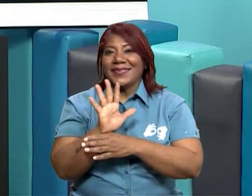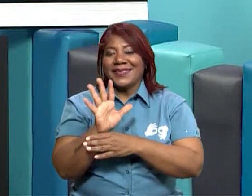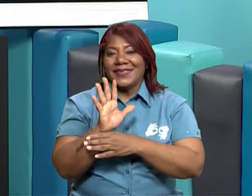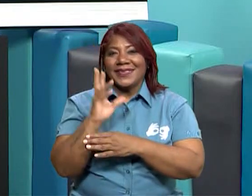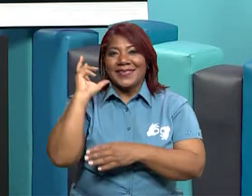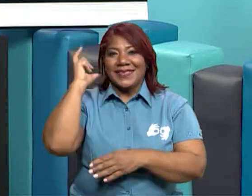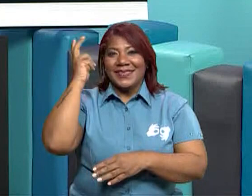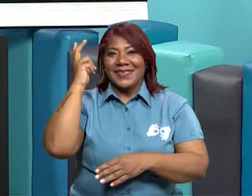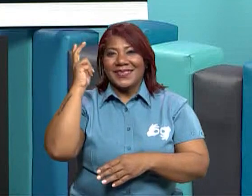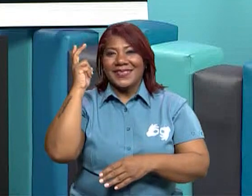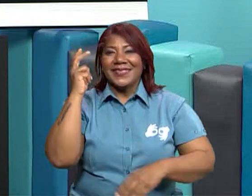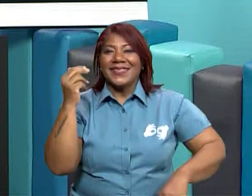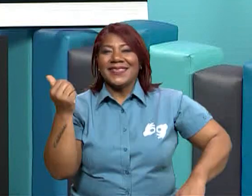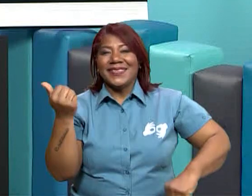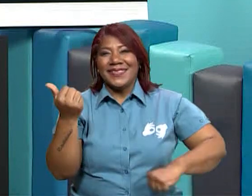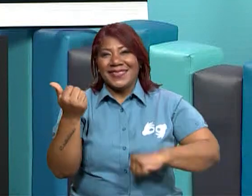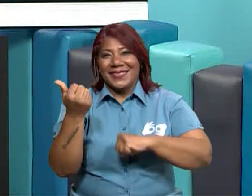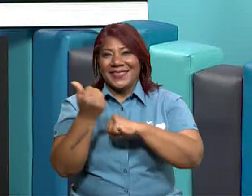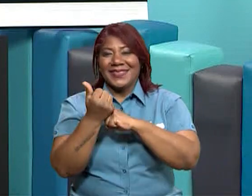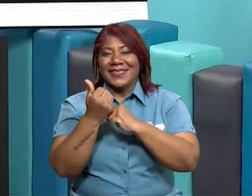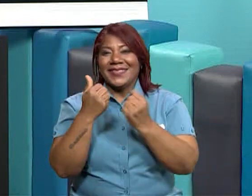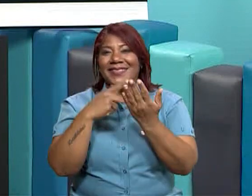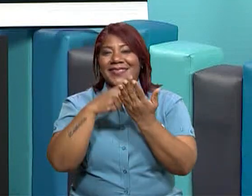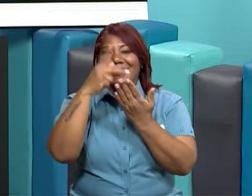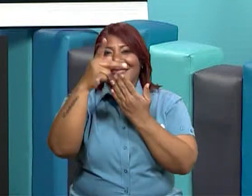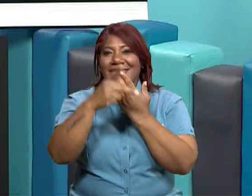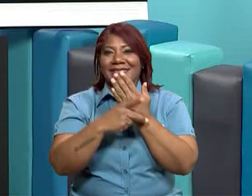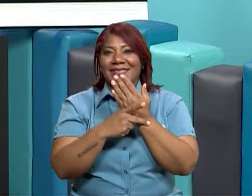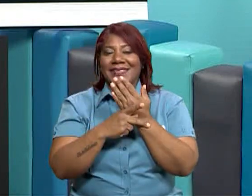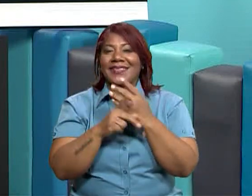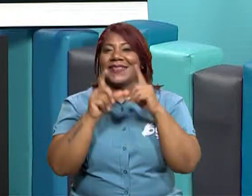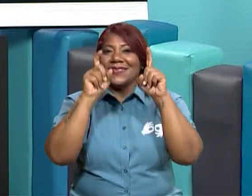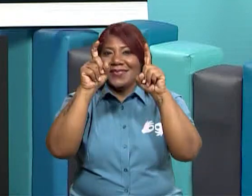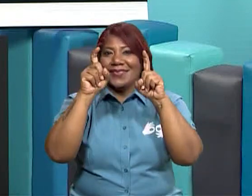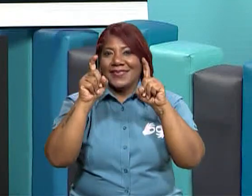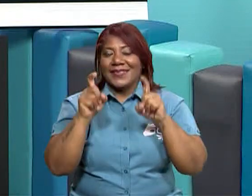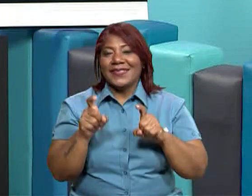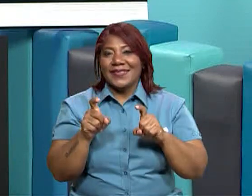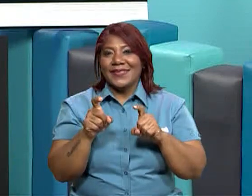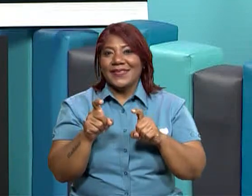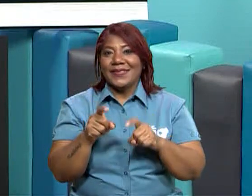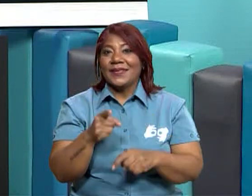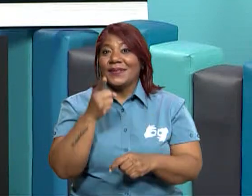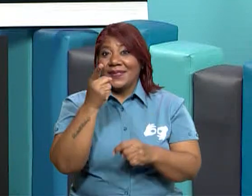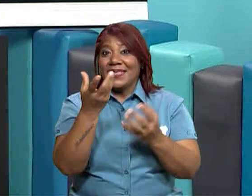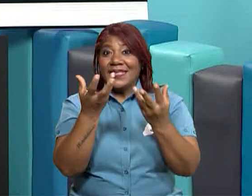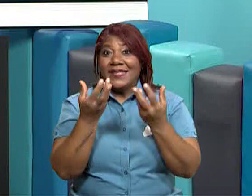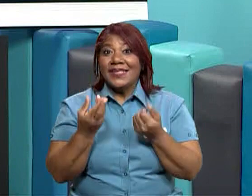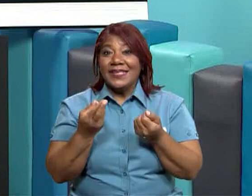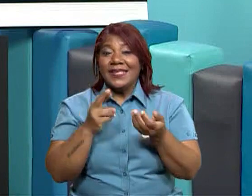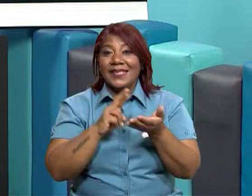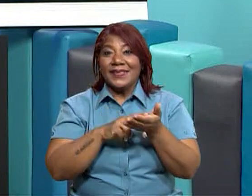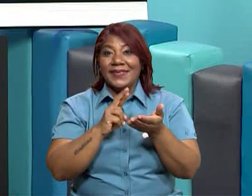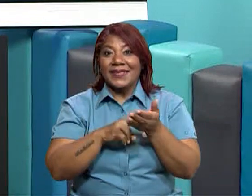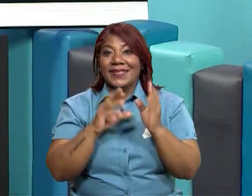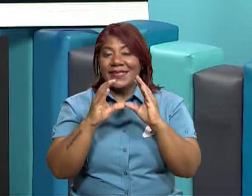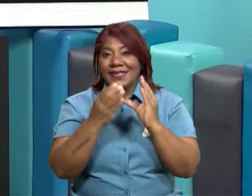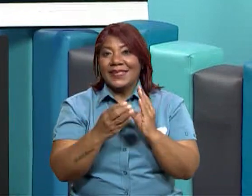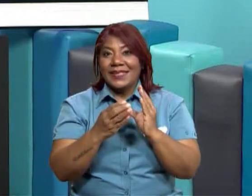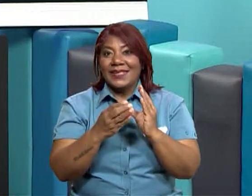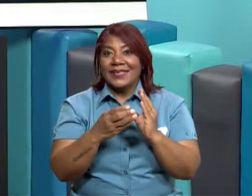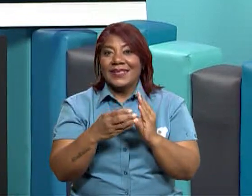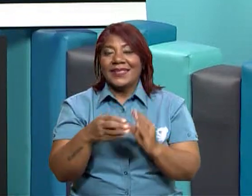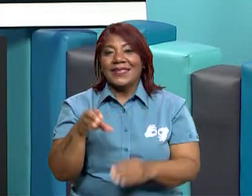televisoras, radioemisoras por apoyarnos en este proyecto educativo. Y si quieres revivir